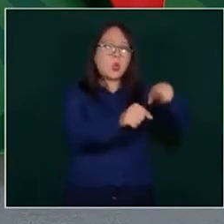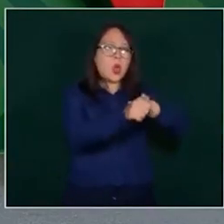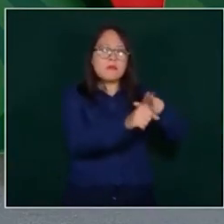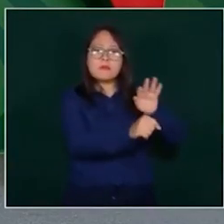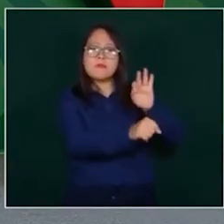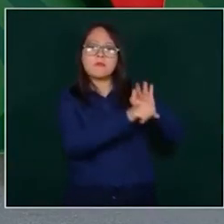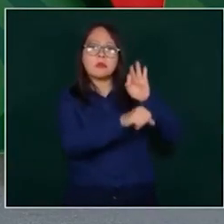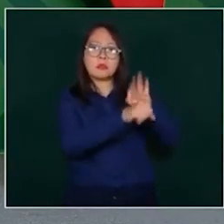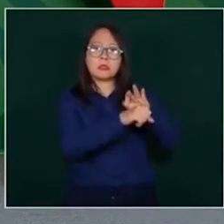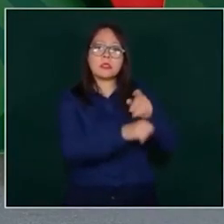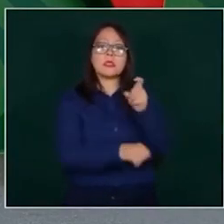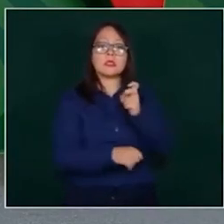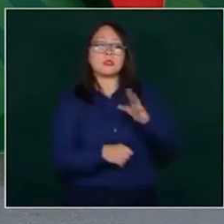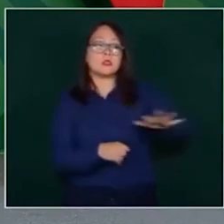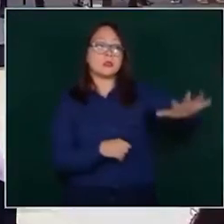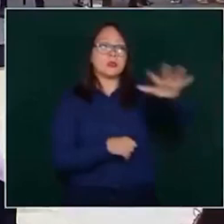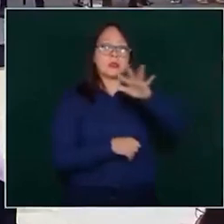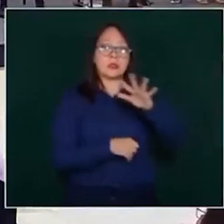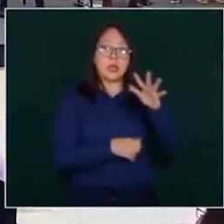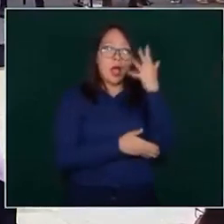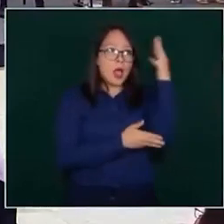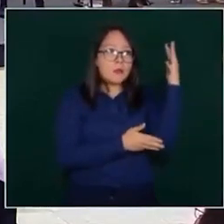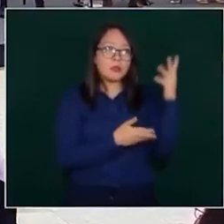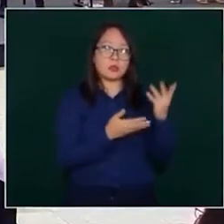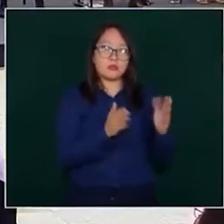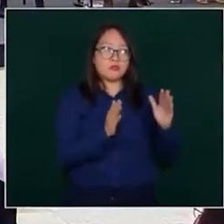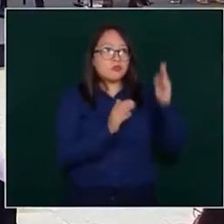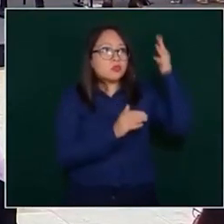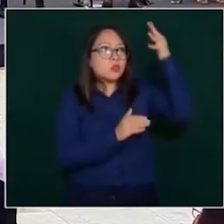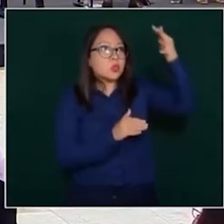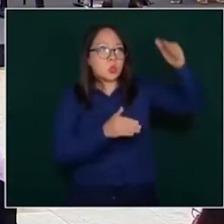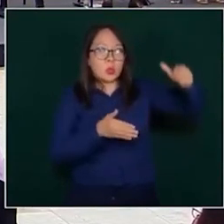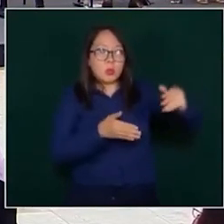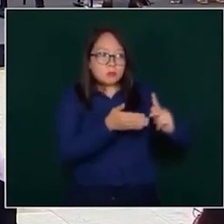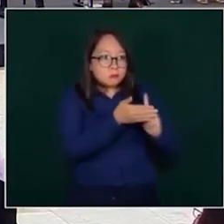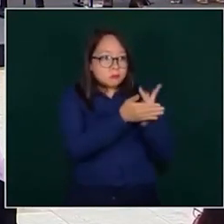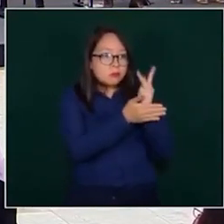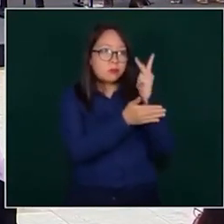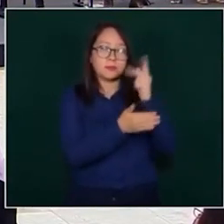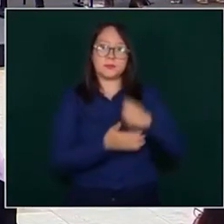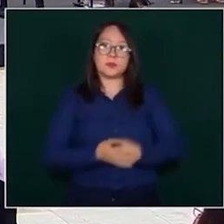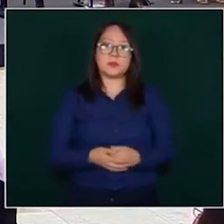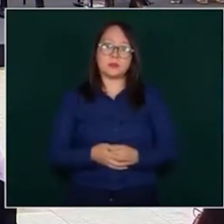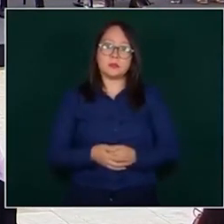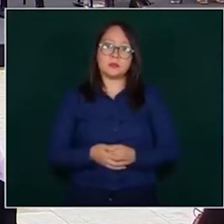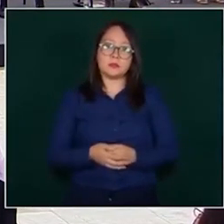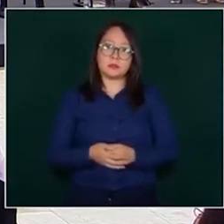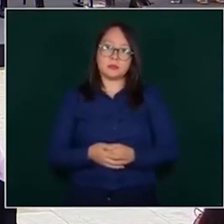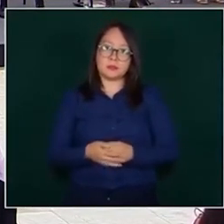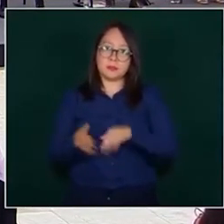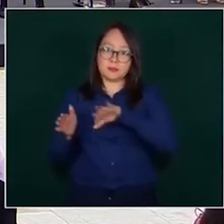árboles. Bueno, en Tulum